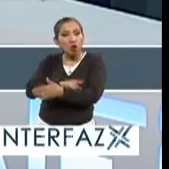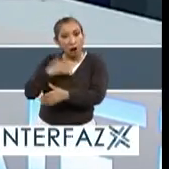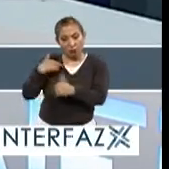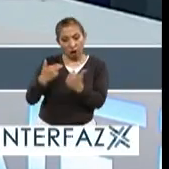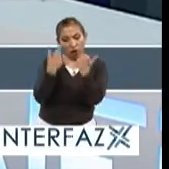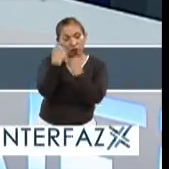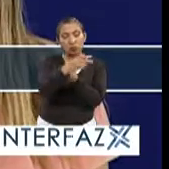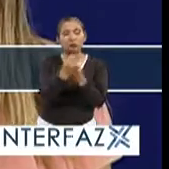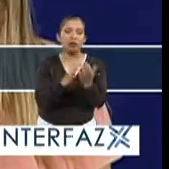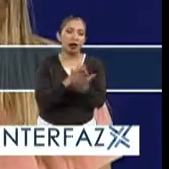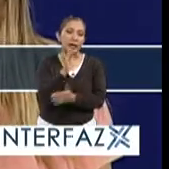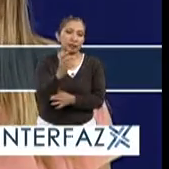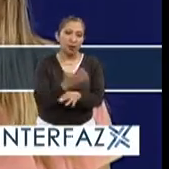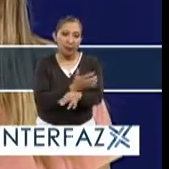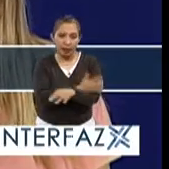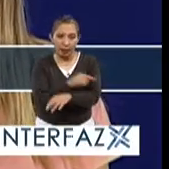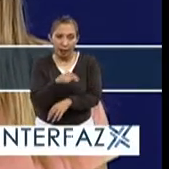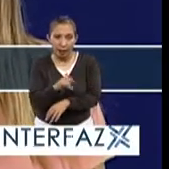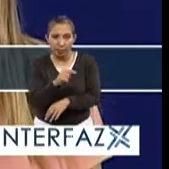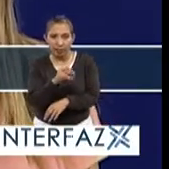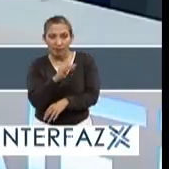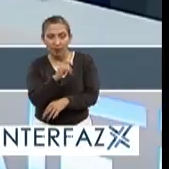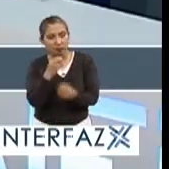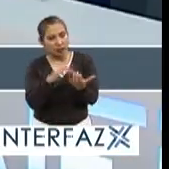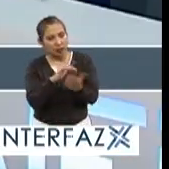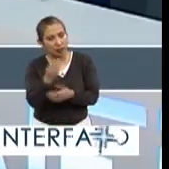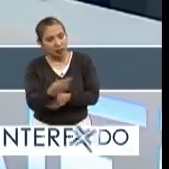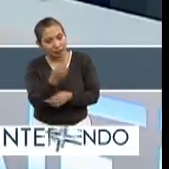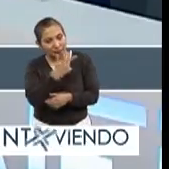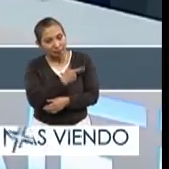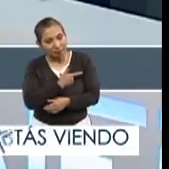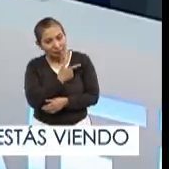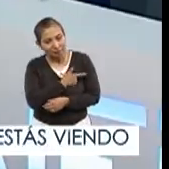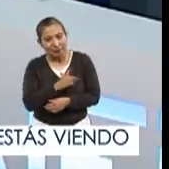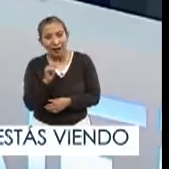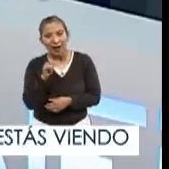emprendedoras. Te agradecemos mucho que hayas estado con nosotros en Interfaz. Muchas gracias a ustedes, es un gusto. Gracias, Laila, gracias.